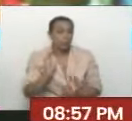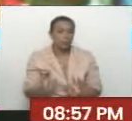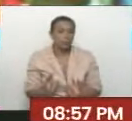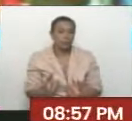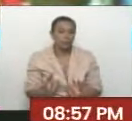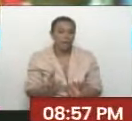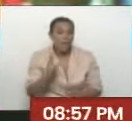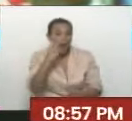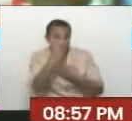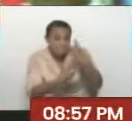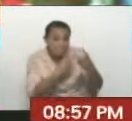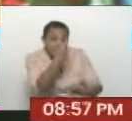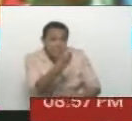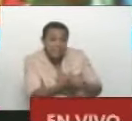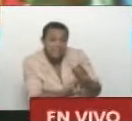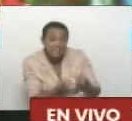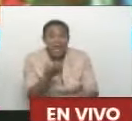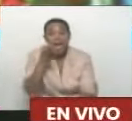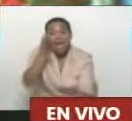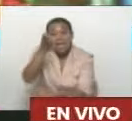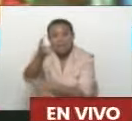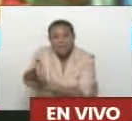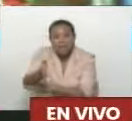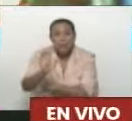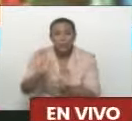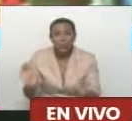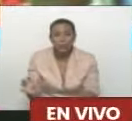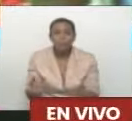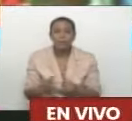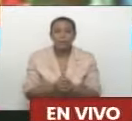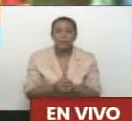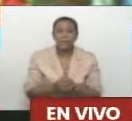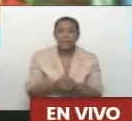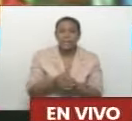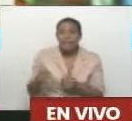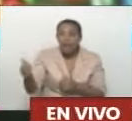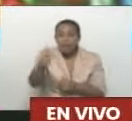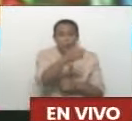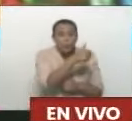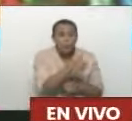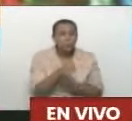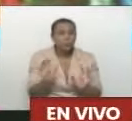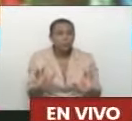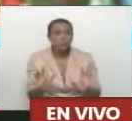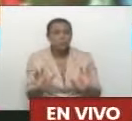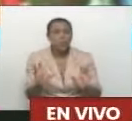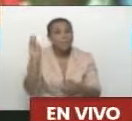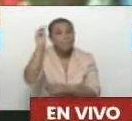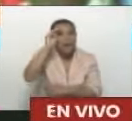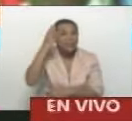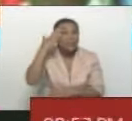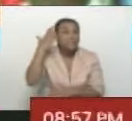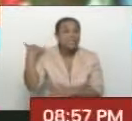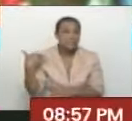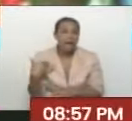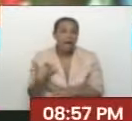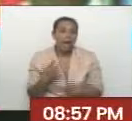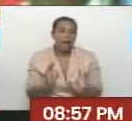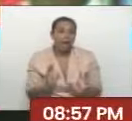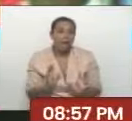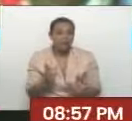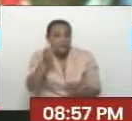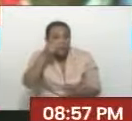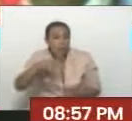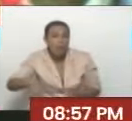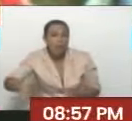La visita a nuestros planteles educativos de cada uno de esos maestros que hacen la tradición desde el